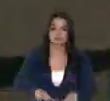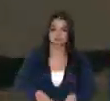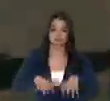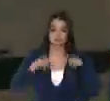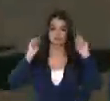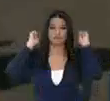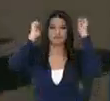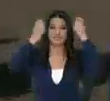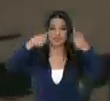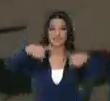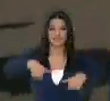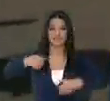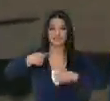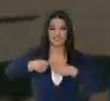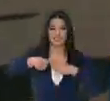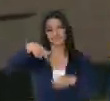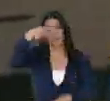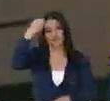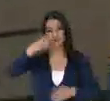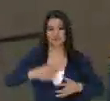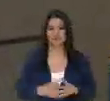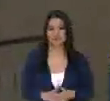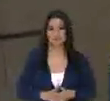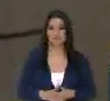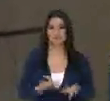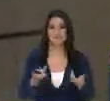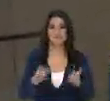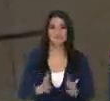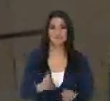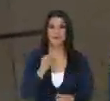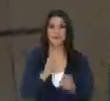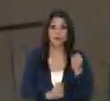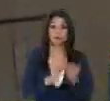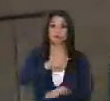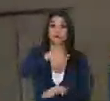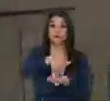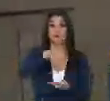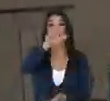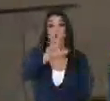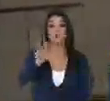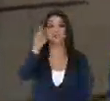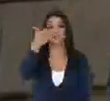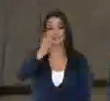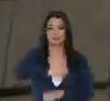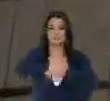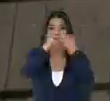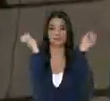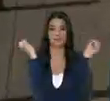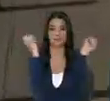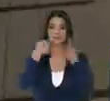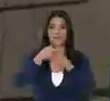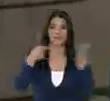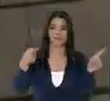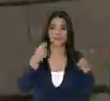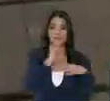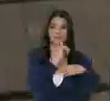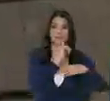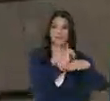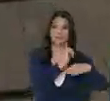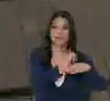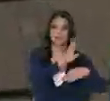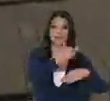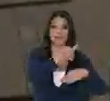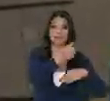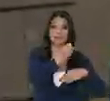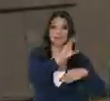aquí en la tribuna de los Chiris en el norte de la ciudad, y el corso quiteño el lunes a las 10 de la mañana desde la Basílica a por